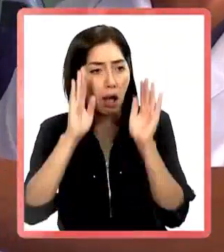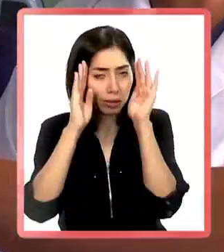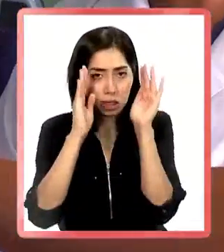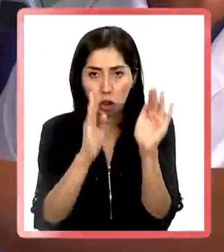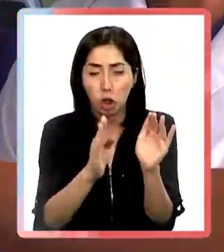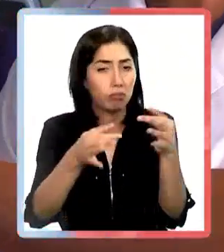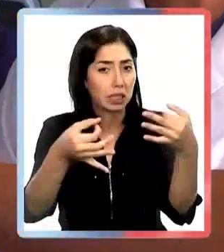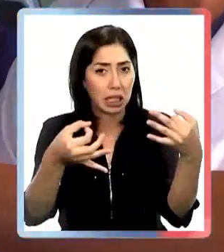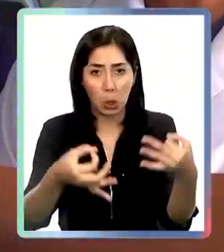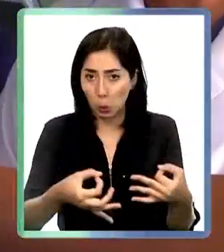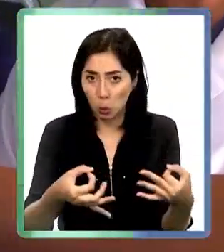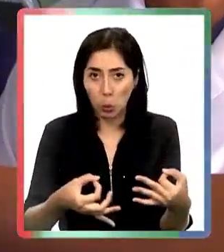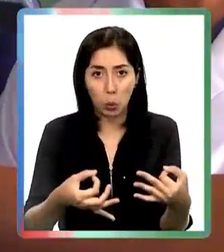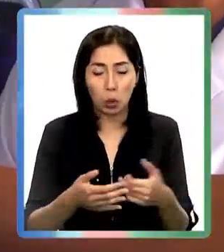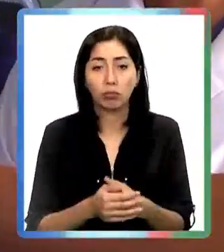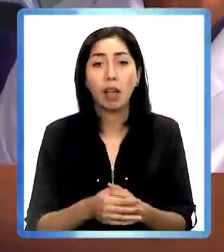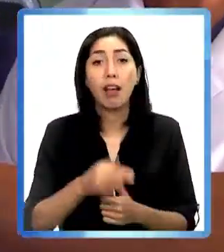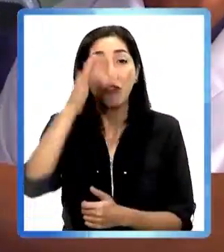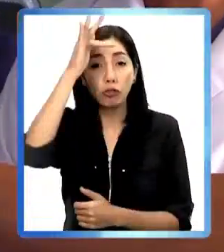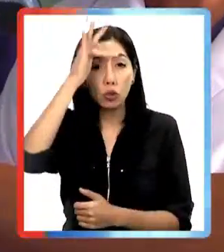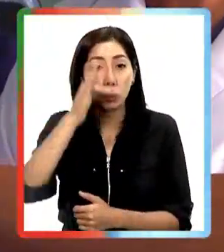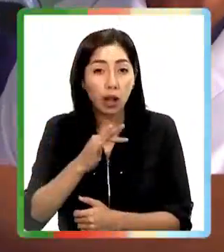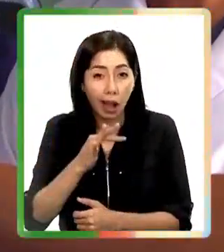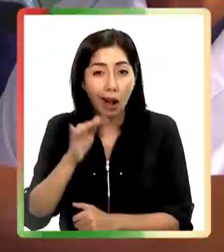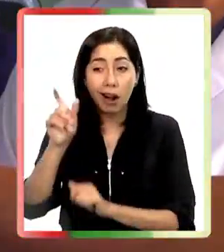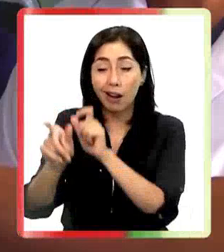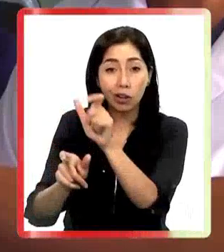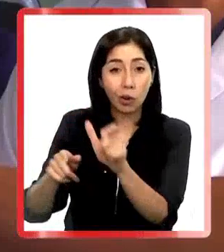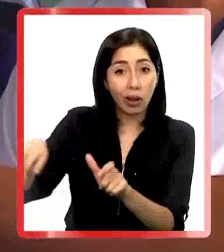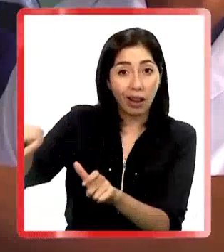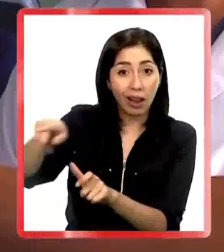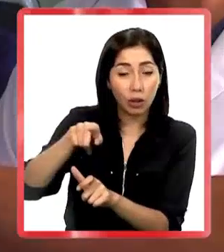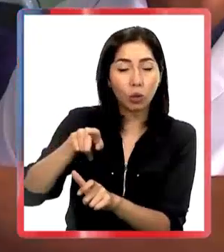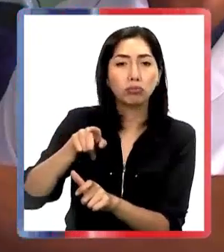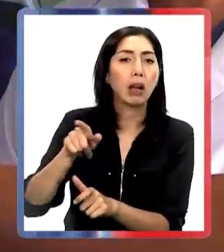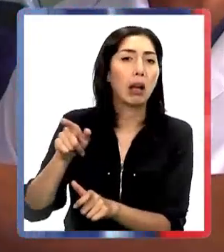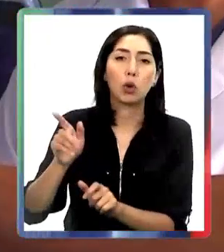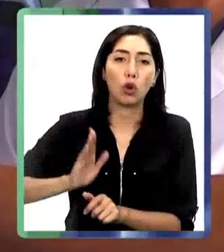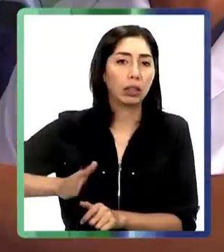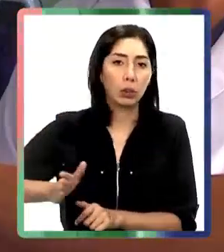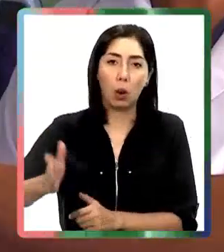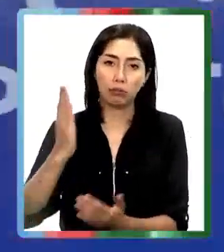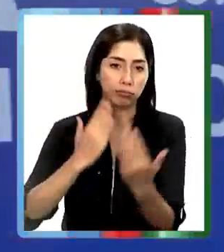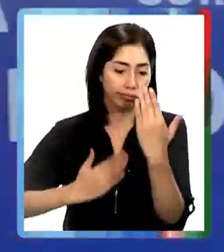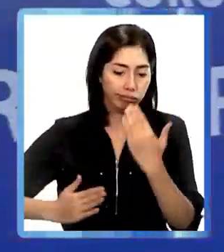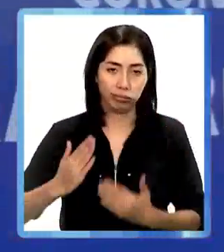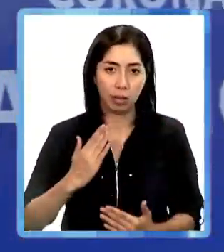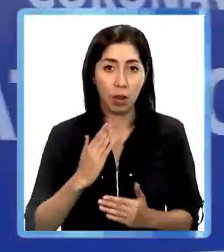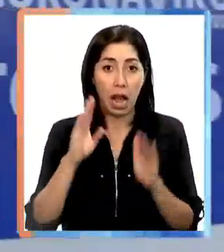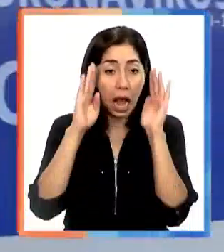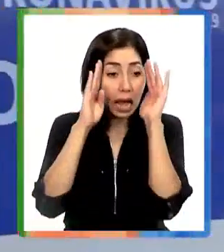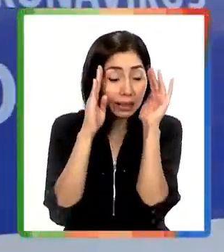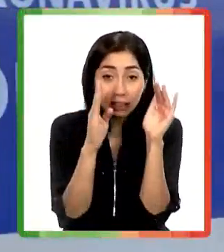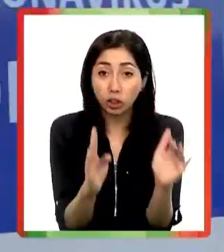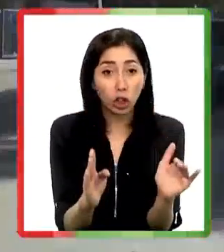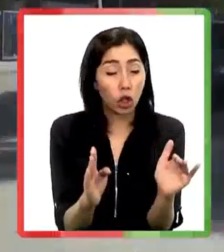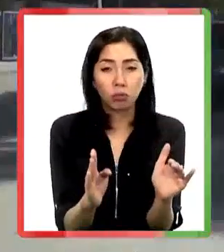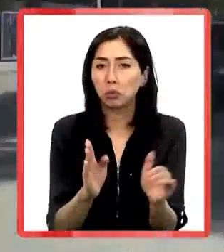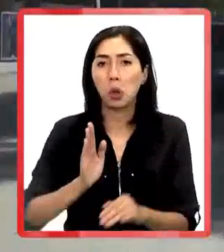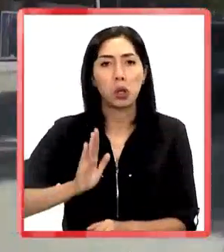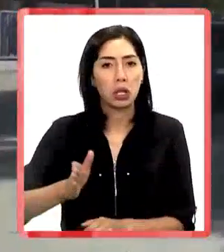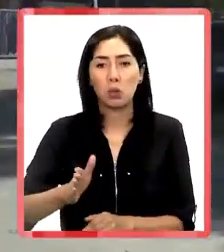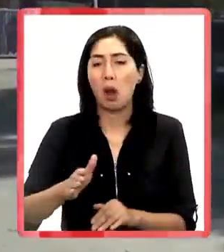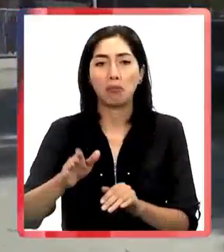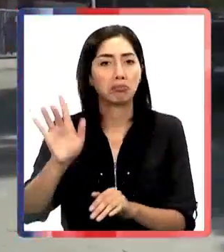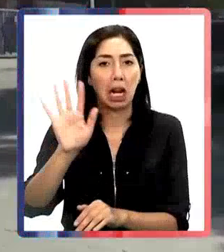medidas de seguridad, los funcionarios con sus medidas de protección. La atención va a seguir siendo